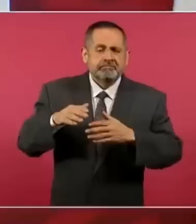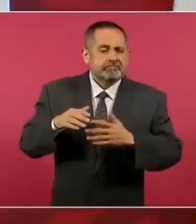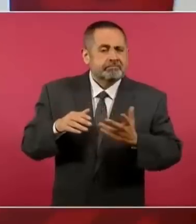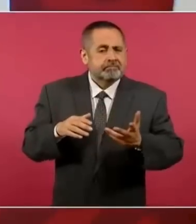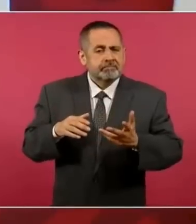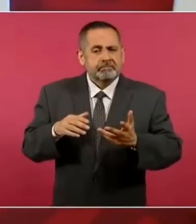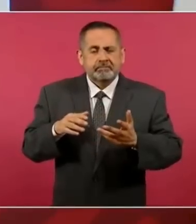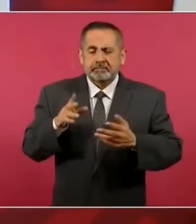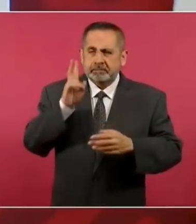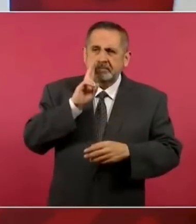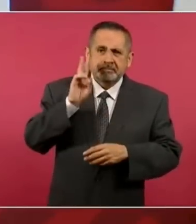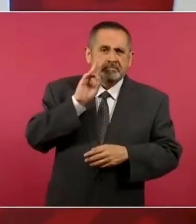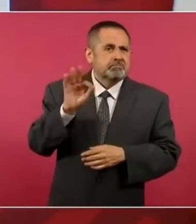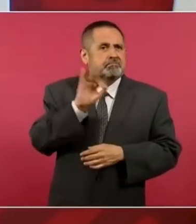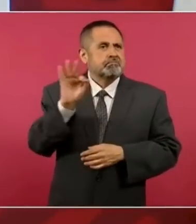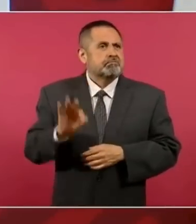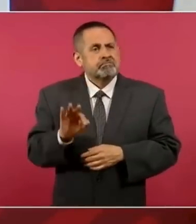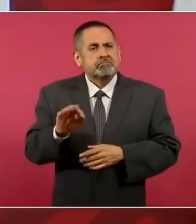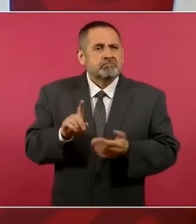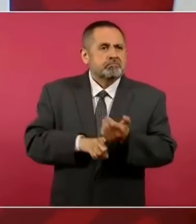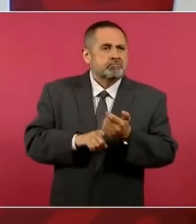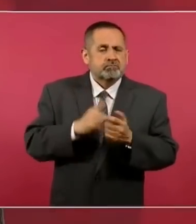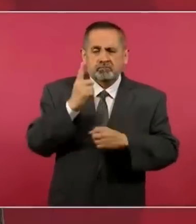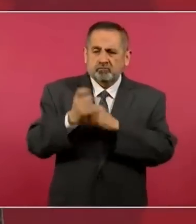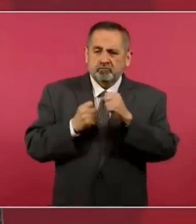a una tasa promedio anual